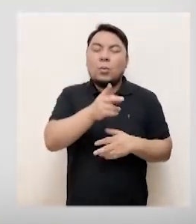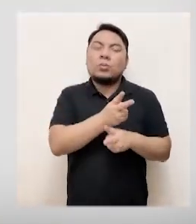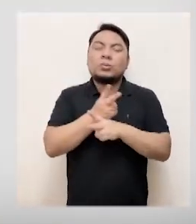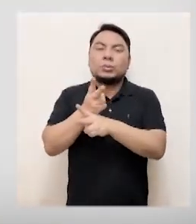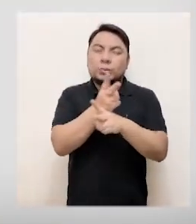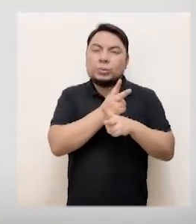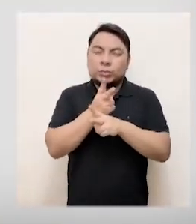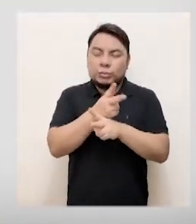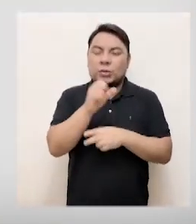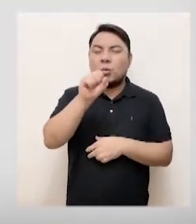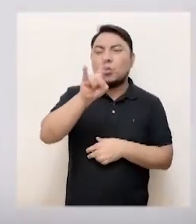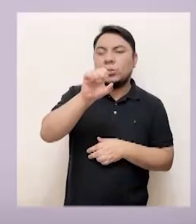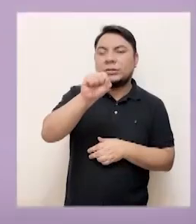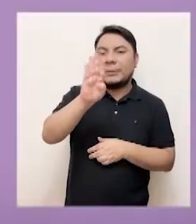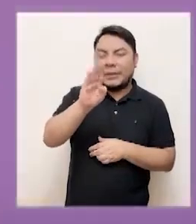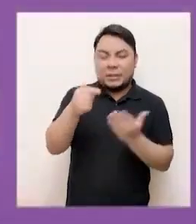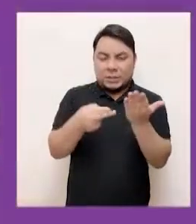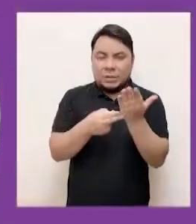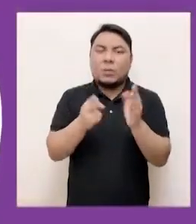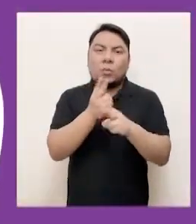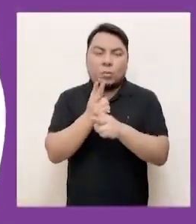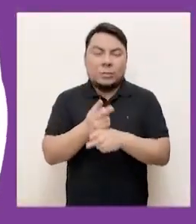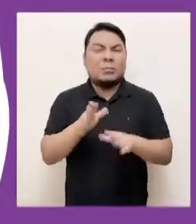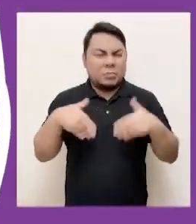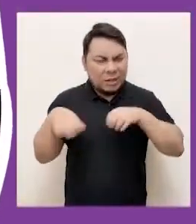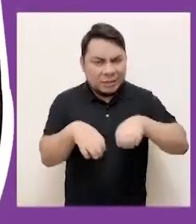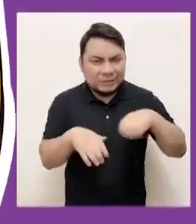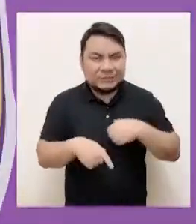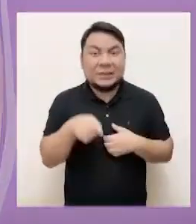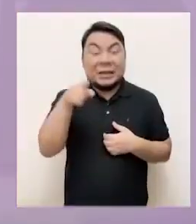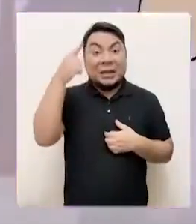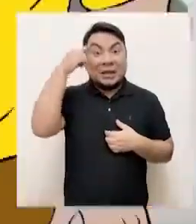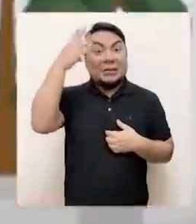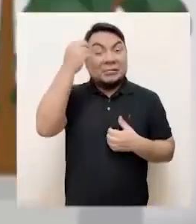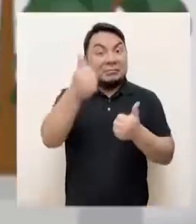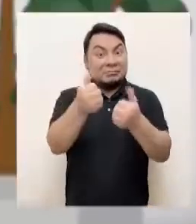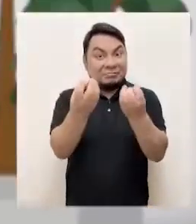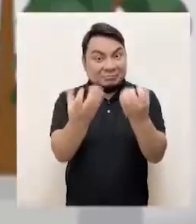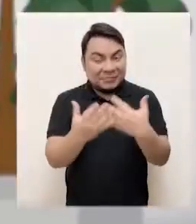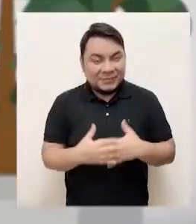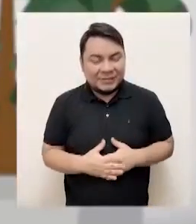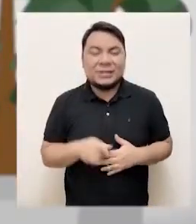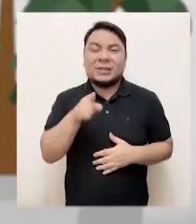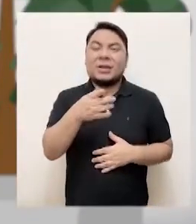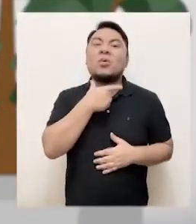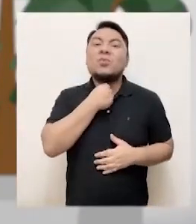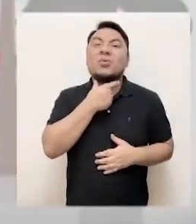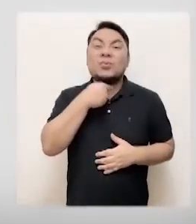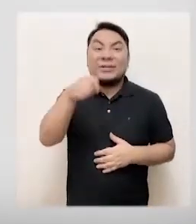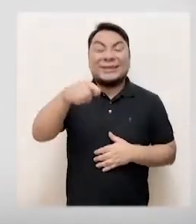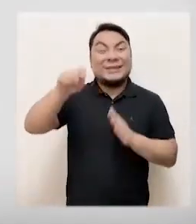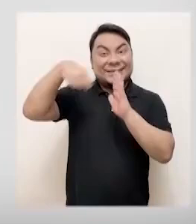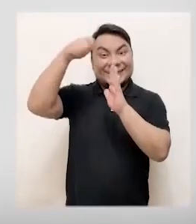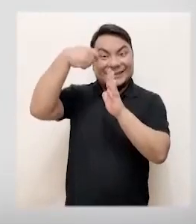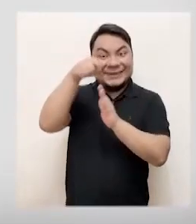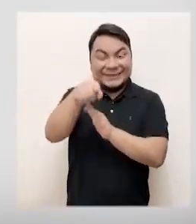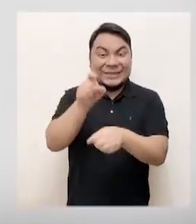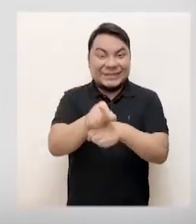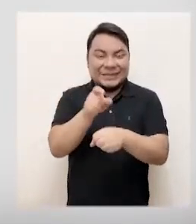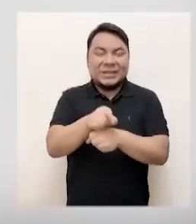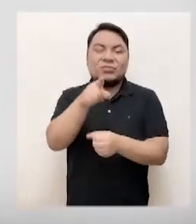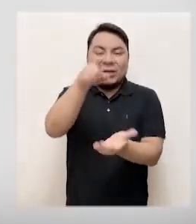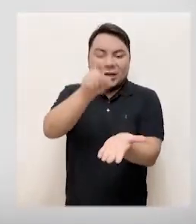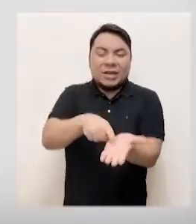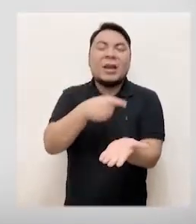mejor su USB. ¡Podemos hacerlo! Coméntenos su experiencia. Si le gustó nuestro